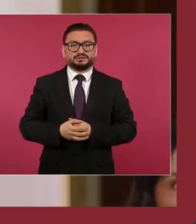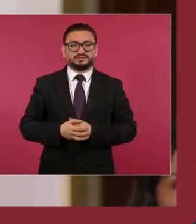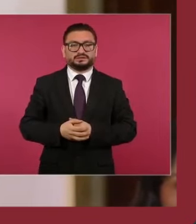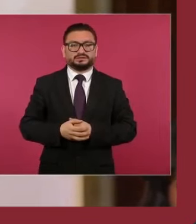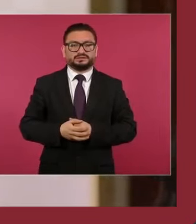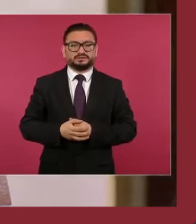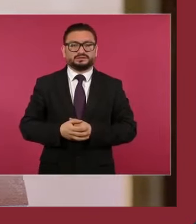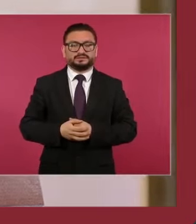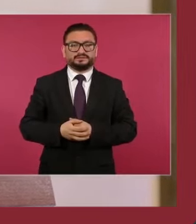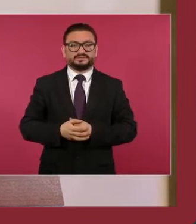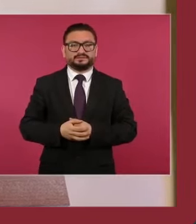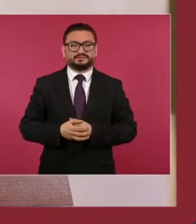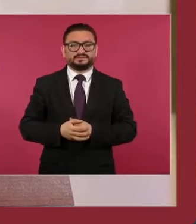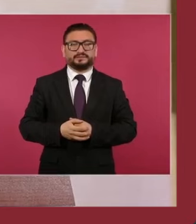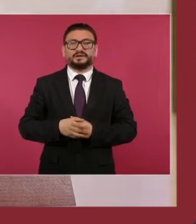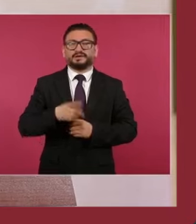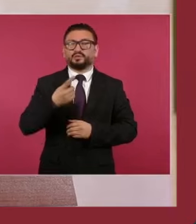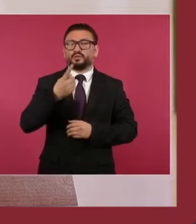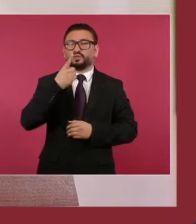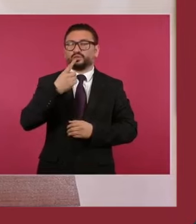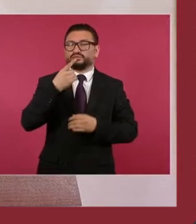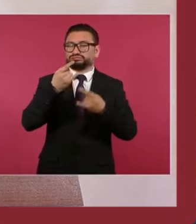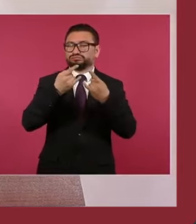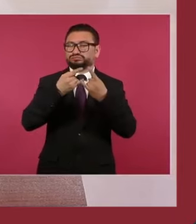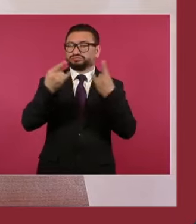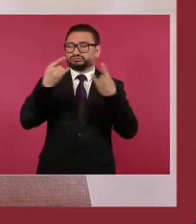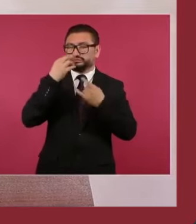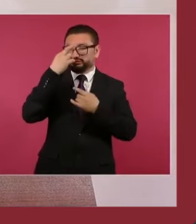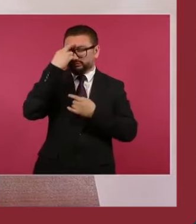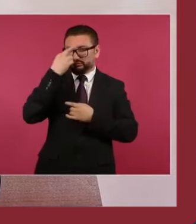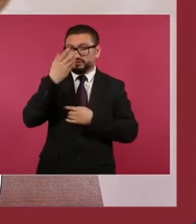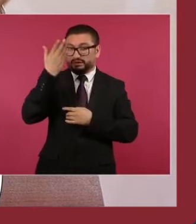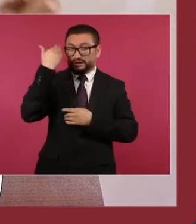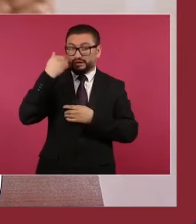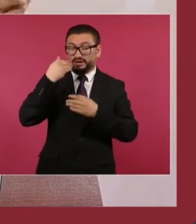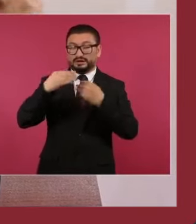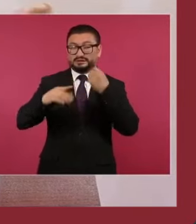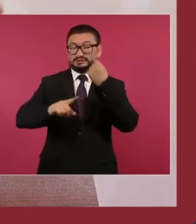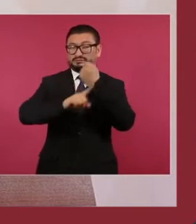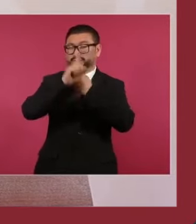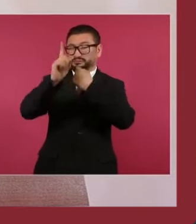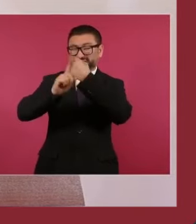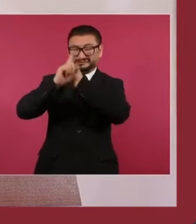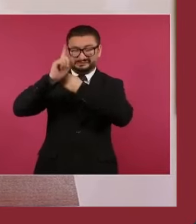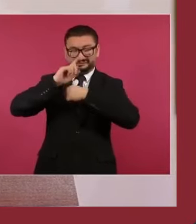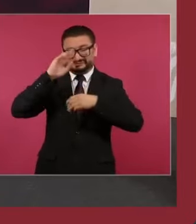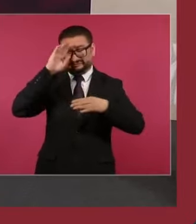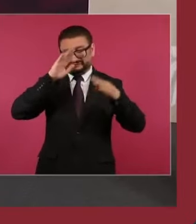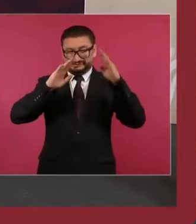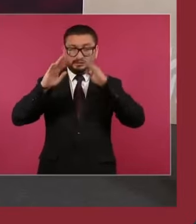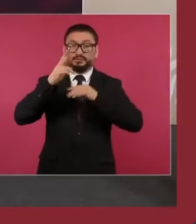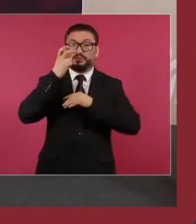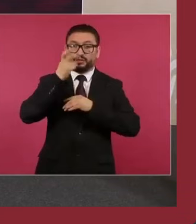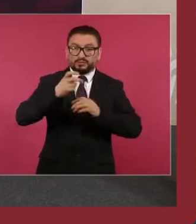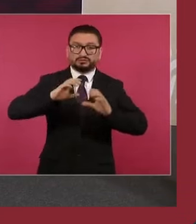hay una anécdota de cuando la crisis, por eso hay que